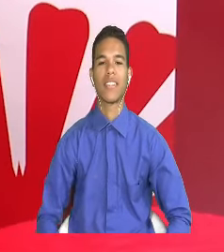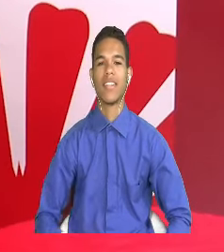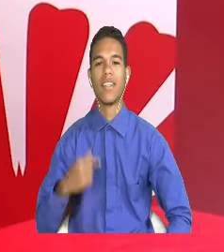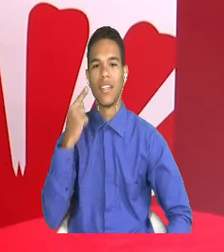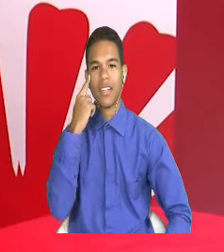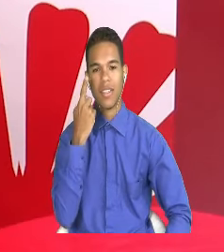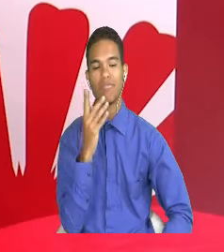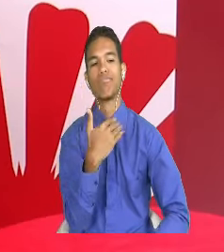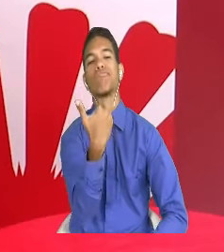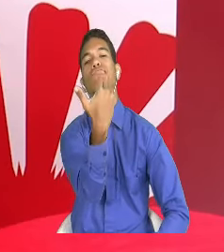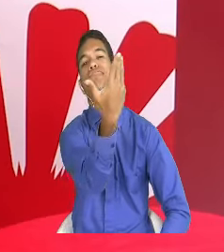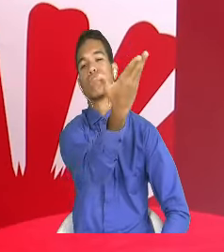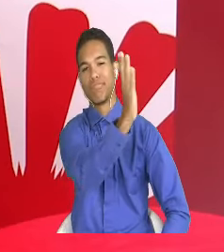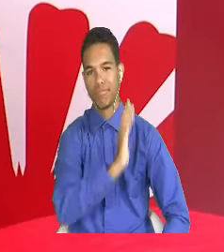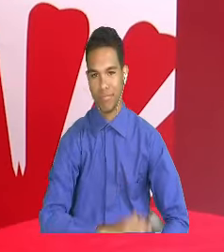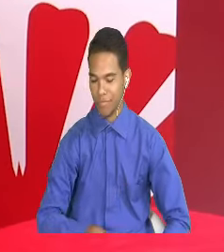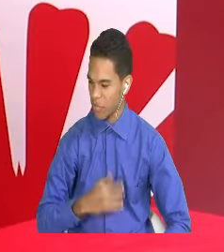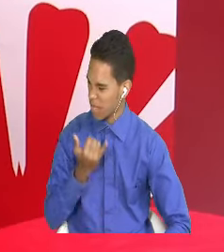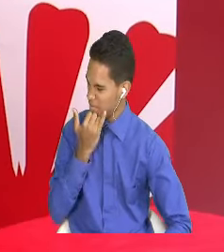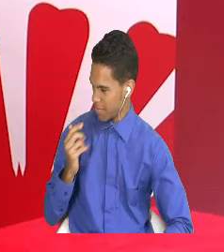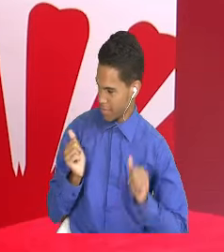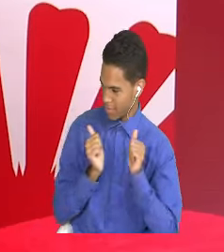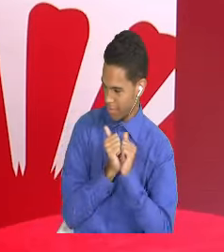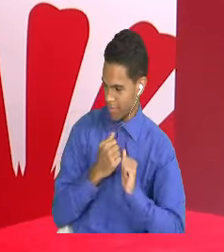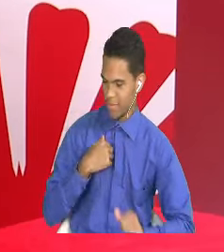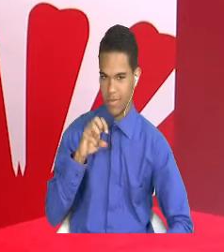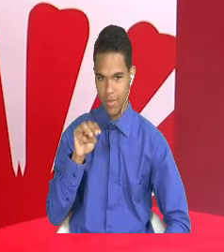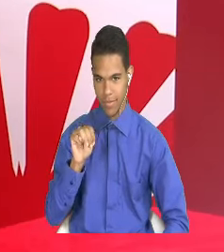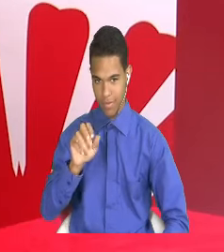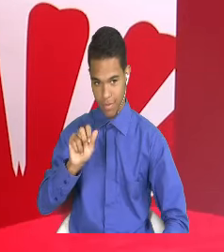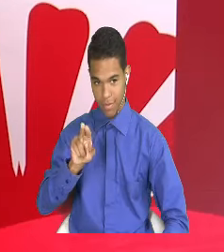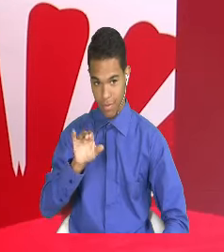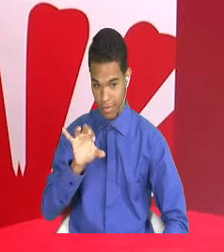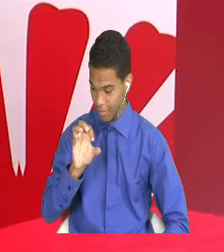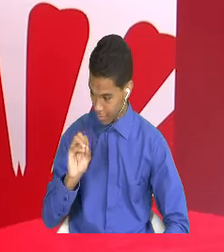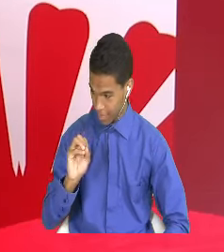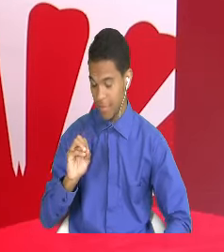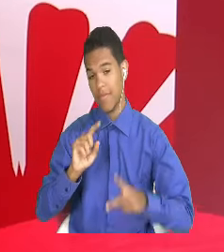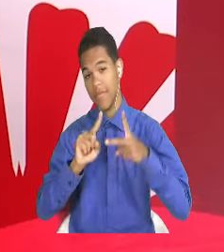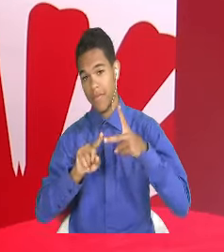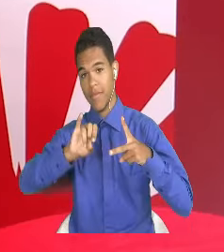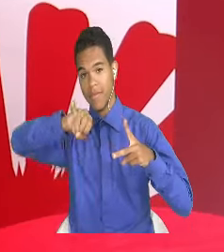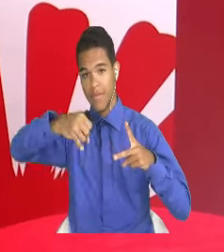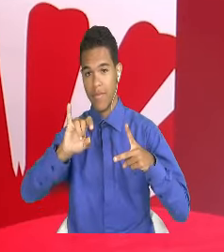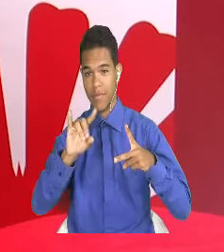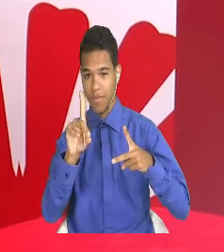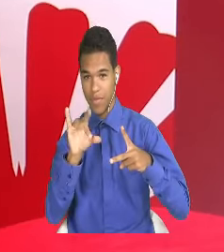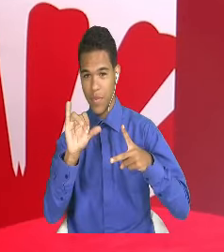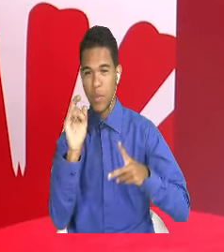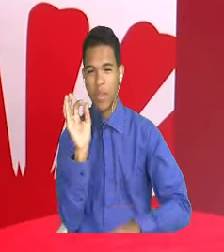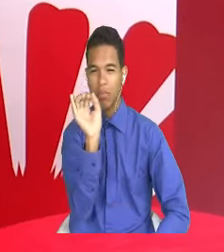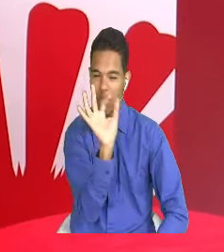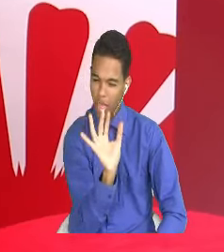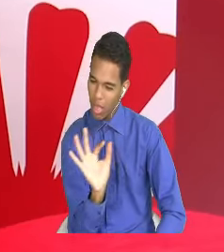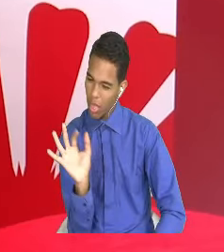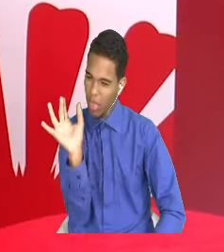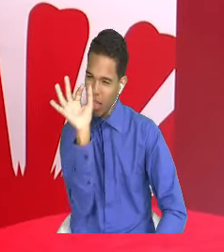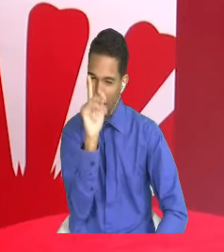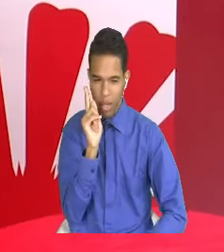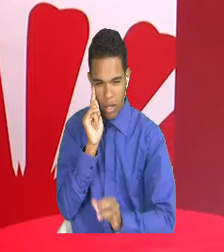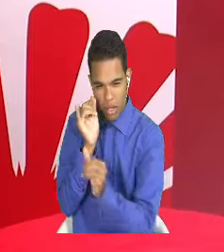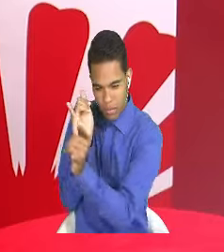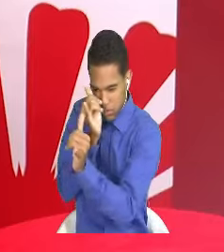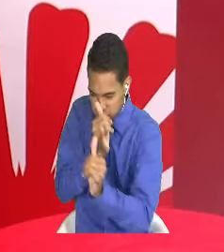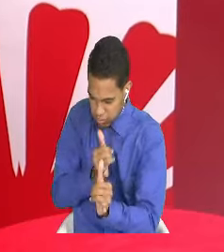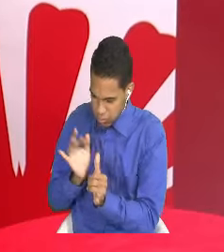el ingeniero Mario Narváez y Judy Rincón. Ella es bacterióloga y hoy vienen a hablarnos acerca de la clínica